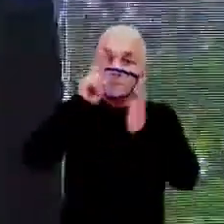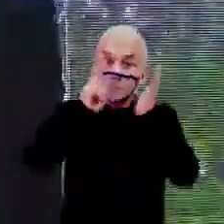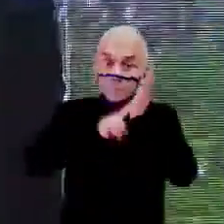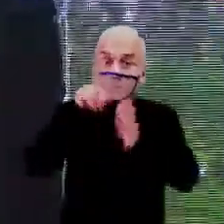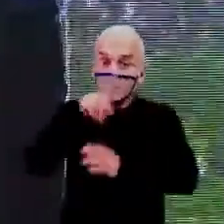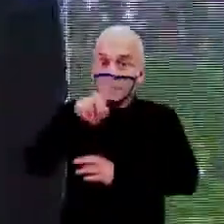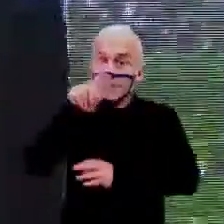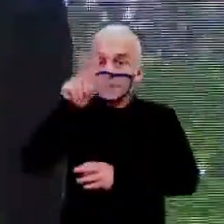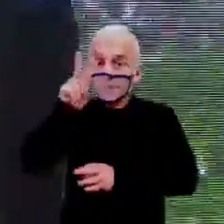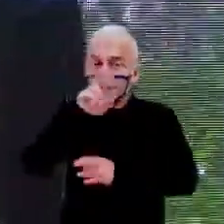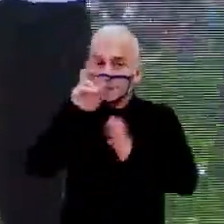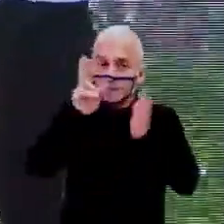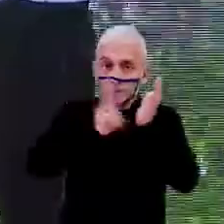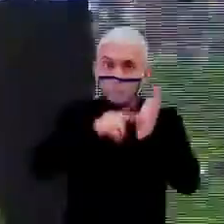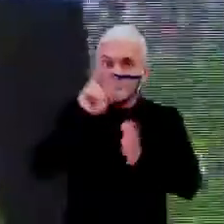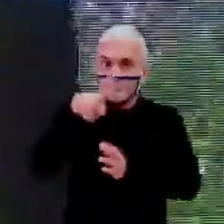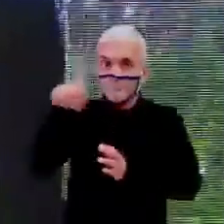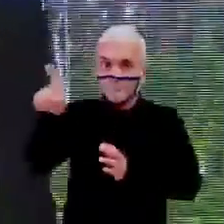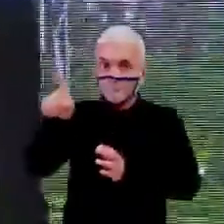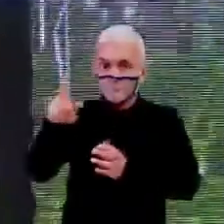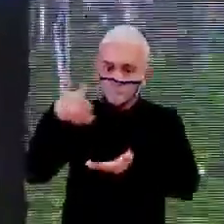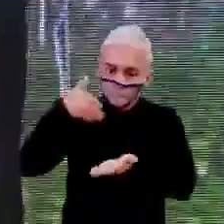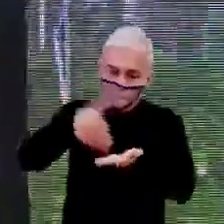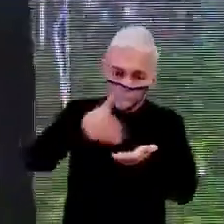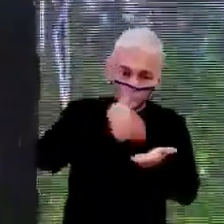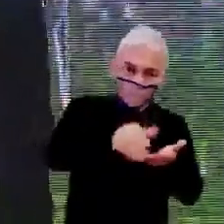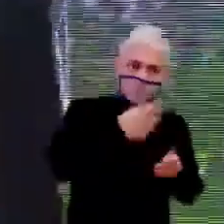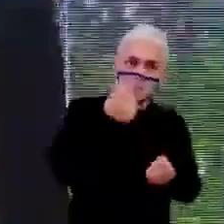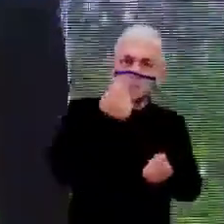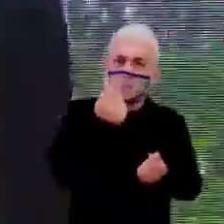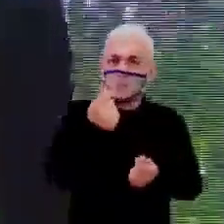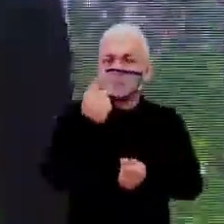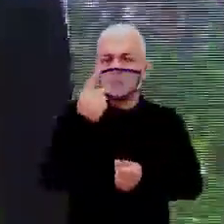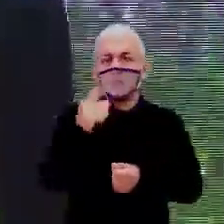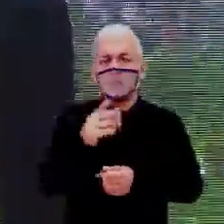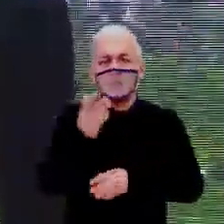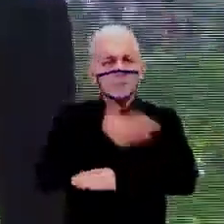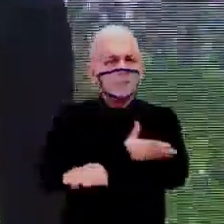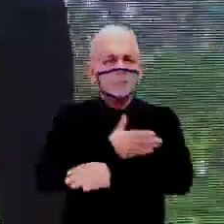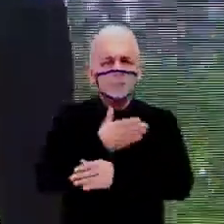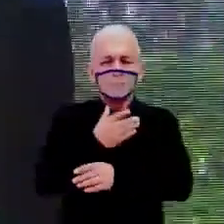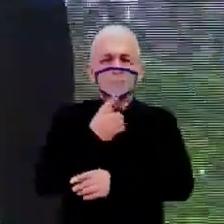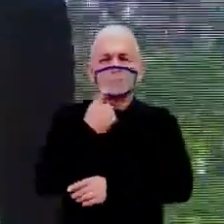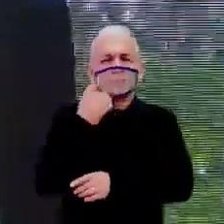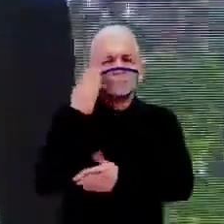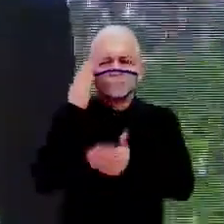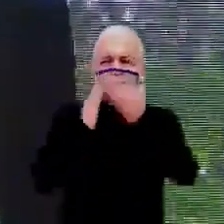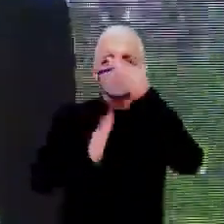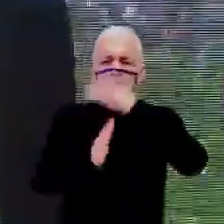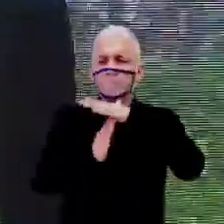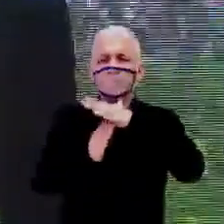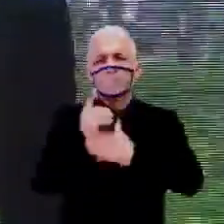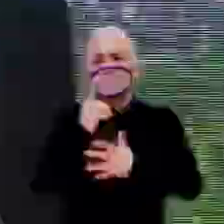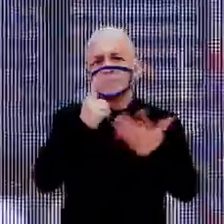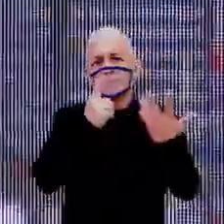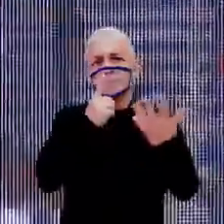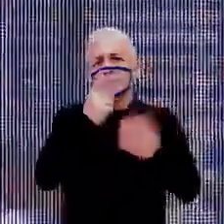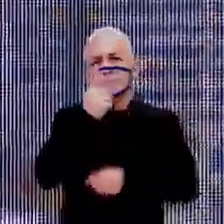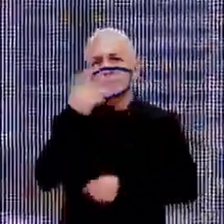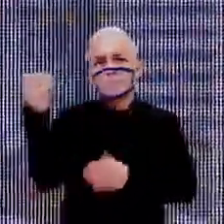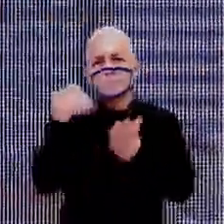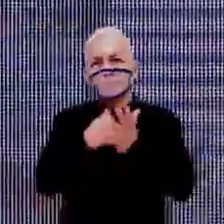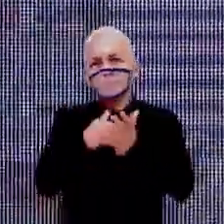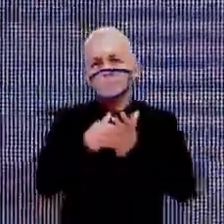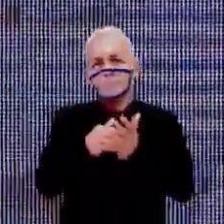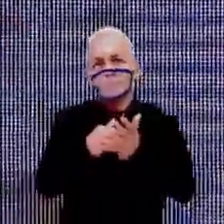2021 hay una inversión histórica. O sea, en Barrios a la Hora por un año nunca habíamos pasado de 100 mil millones de